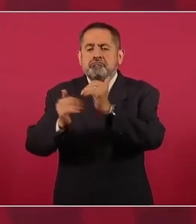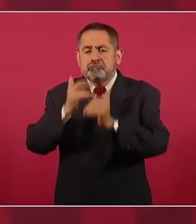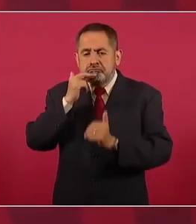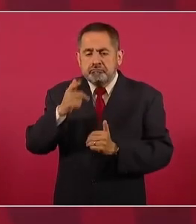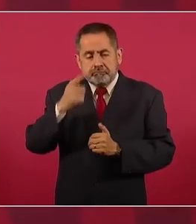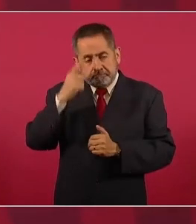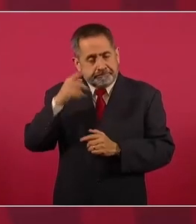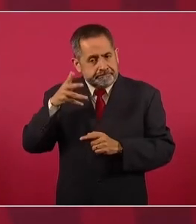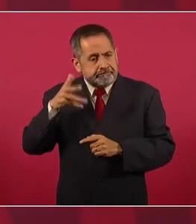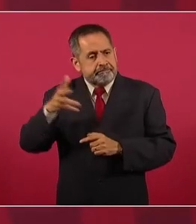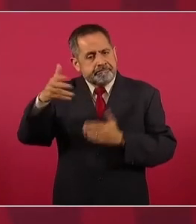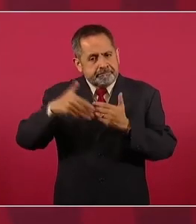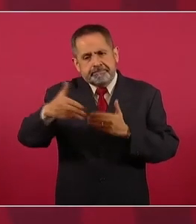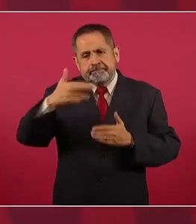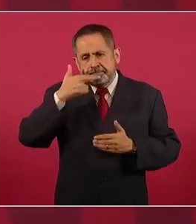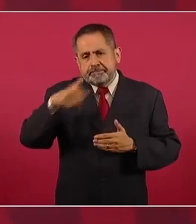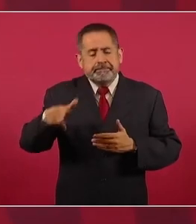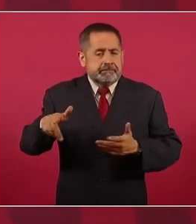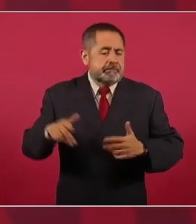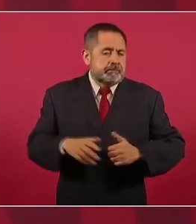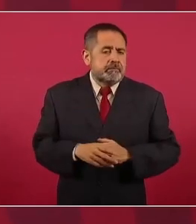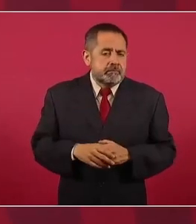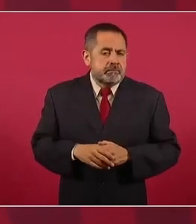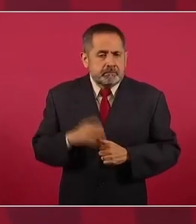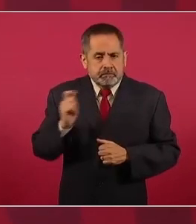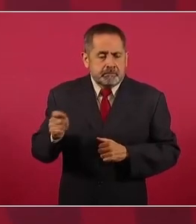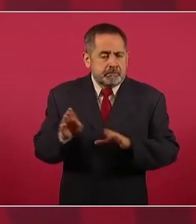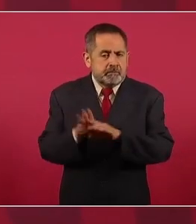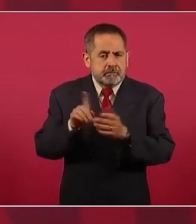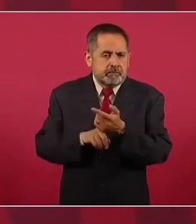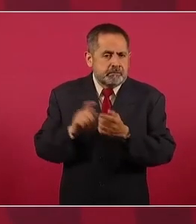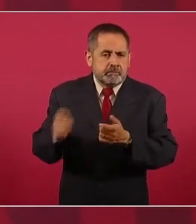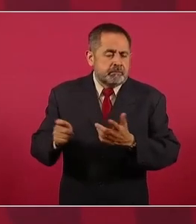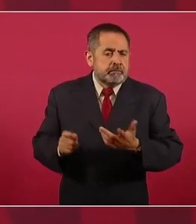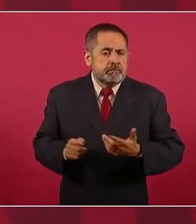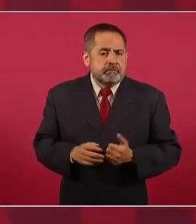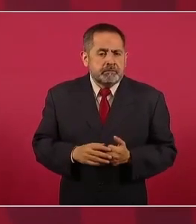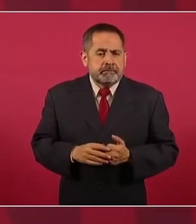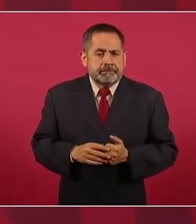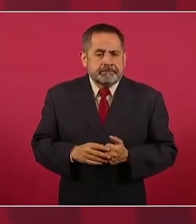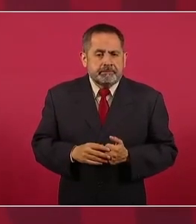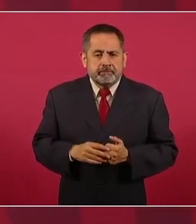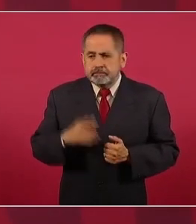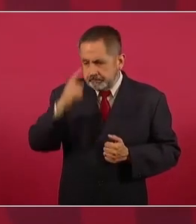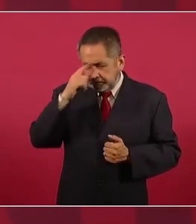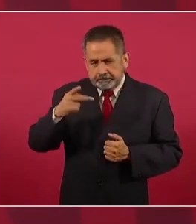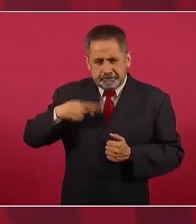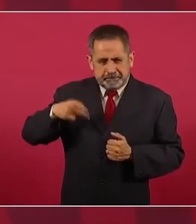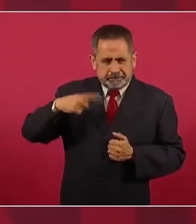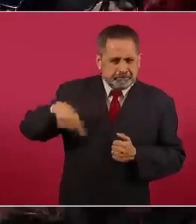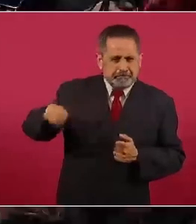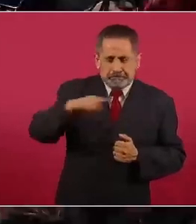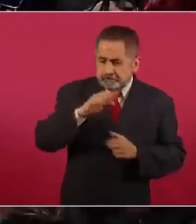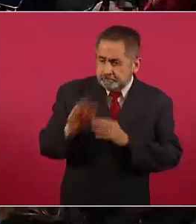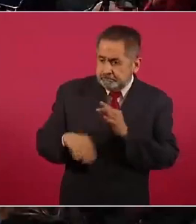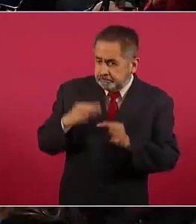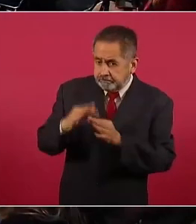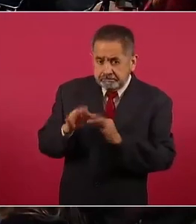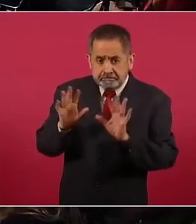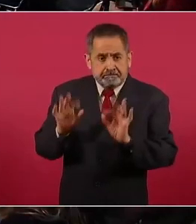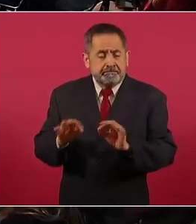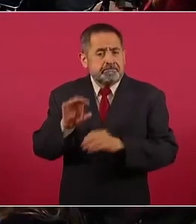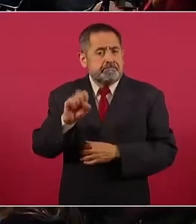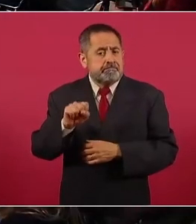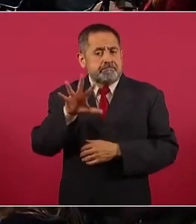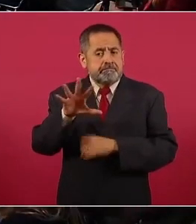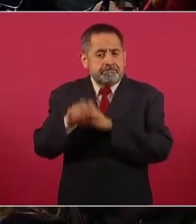porque va a ir aumentando tanto en cuanto a población, los que van cumpliendo los 65